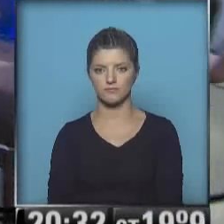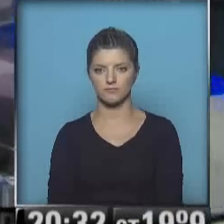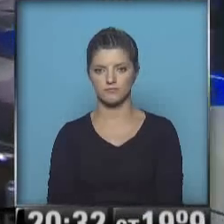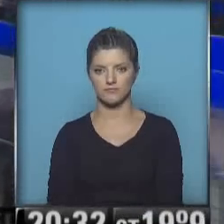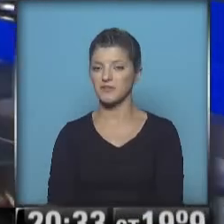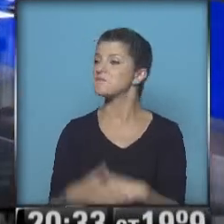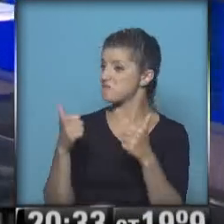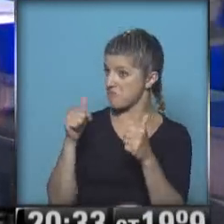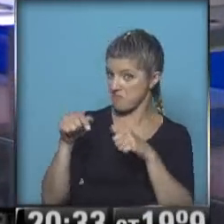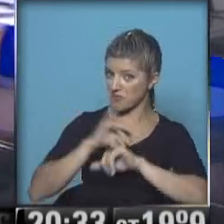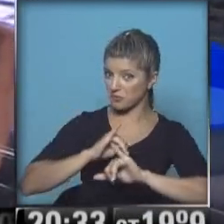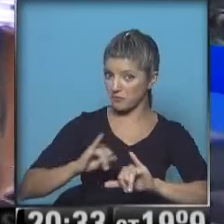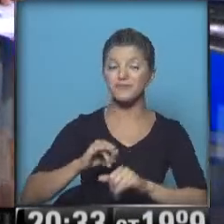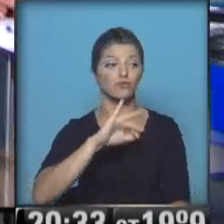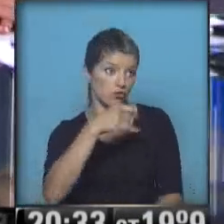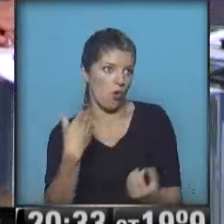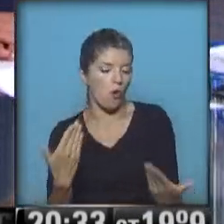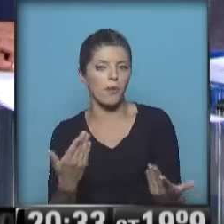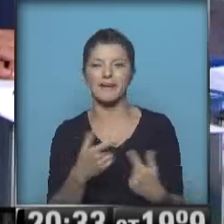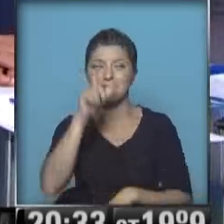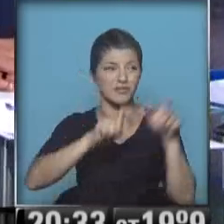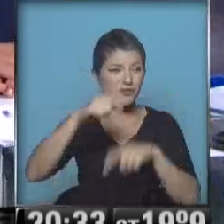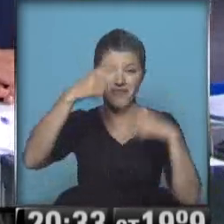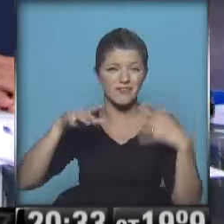Está buena esta iniciativa, sí, ¿no? Sí, claro que sí. Aparte, habiendo tanta gente que está